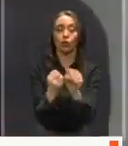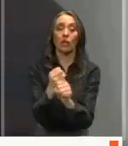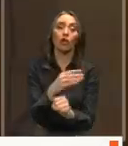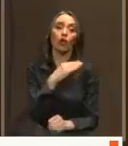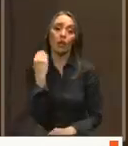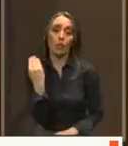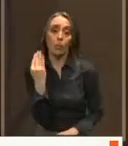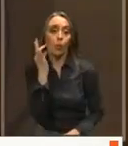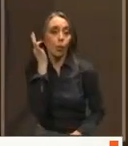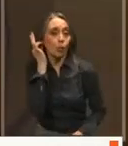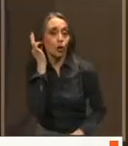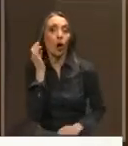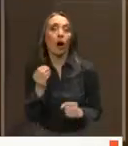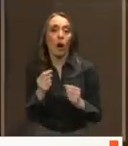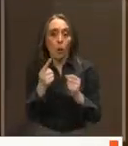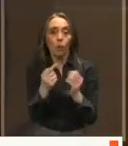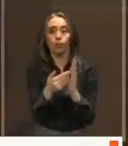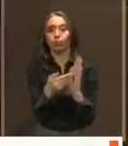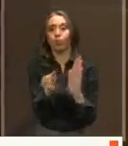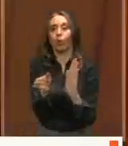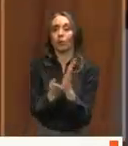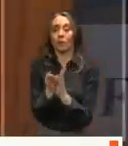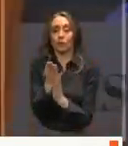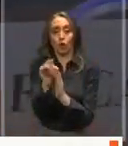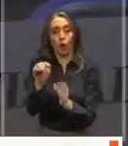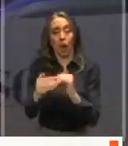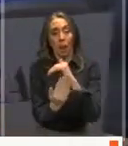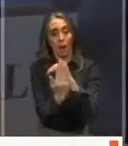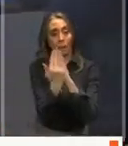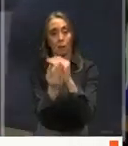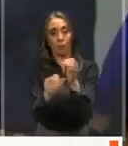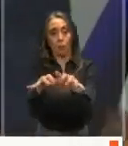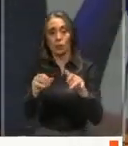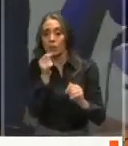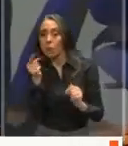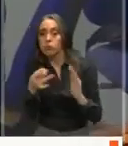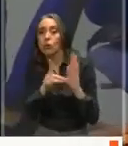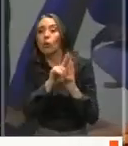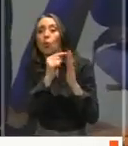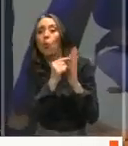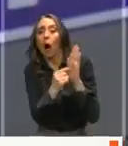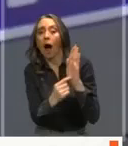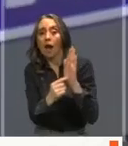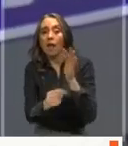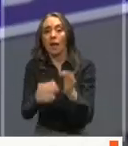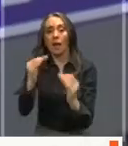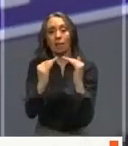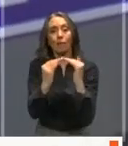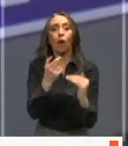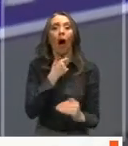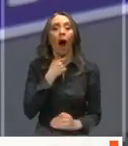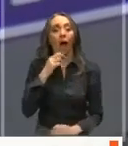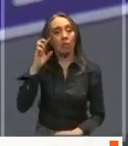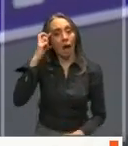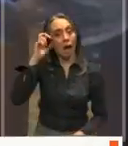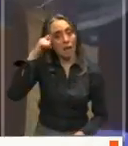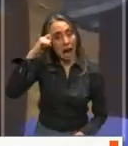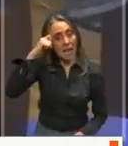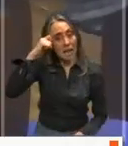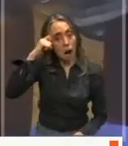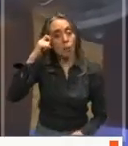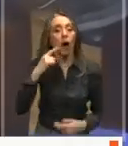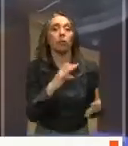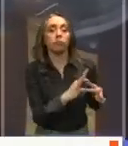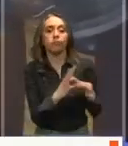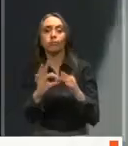se abre una puerta. Esta mañana comenzó la formalización de cargos en el Tribunal de Garantía de Rancagua para esclarecer los hechos que habrían llevado a la muerte